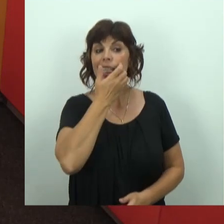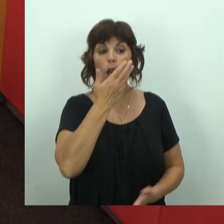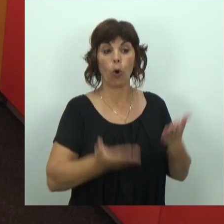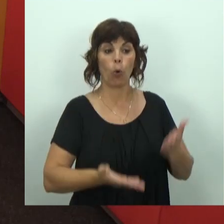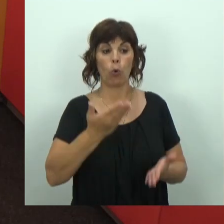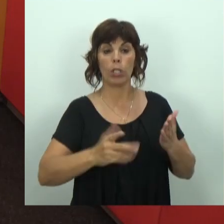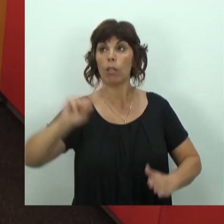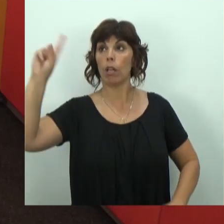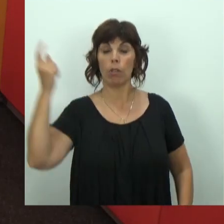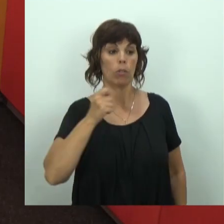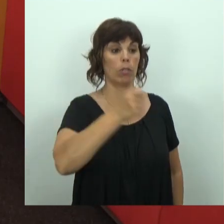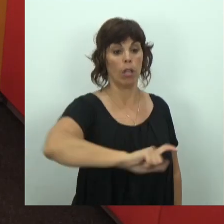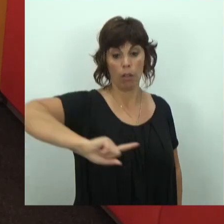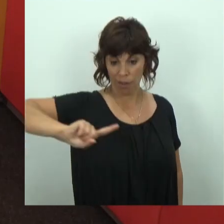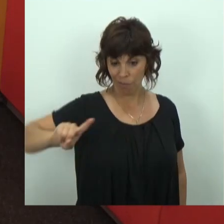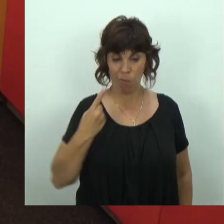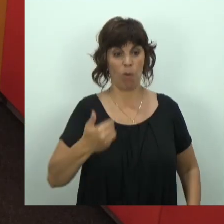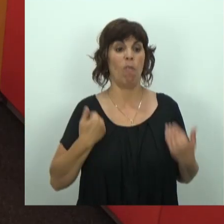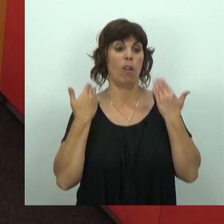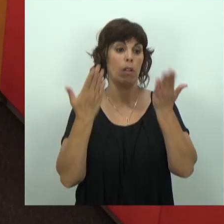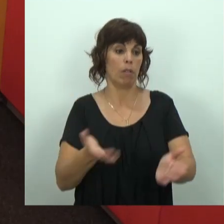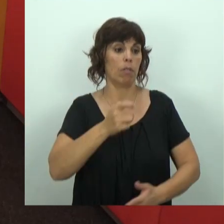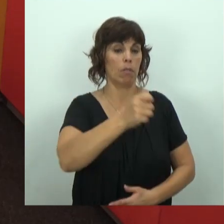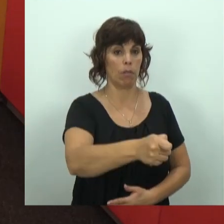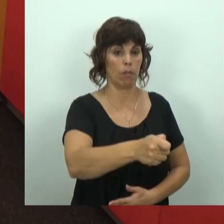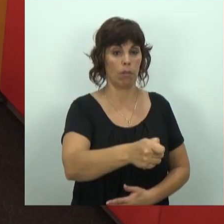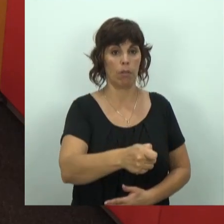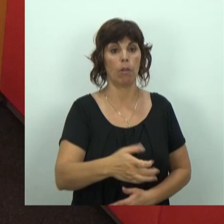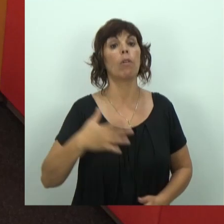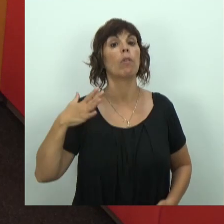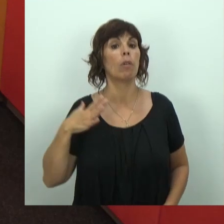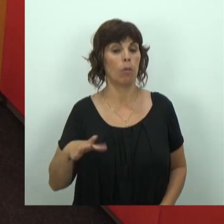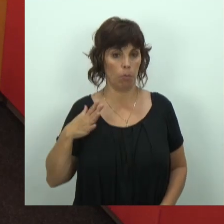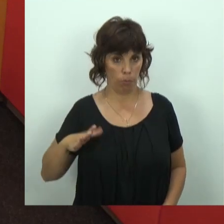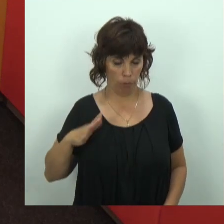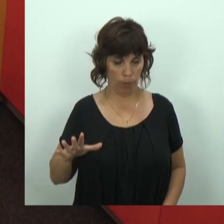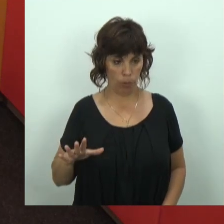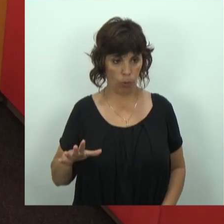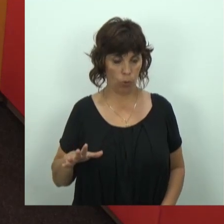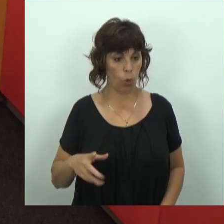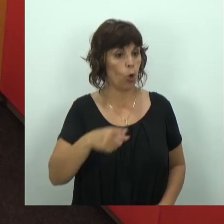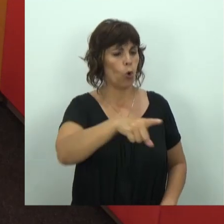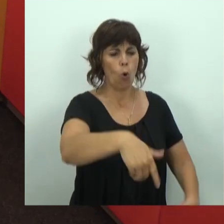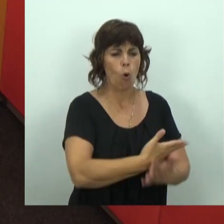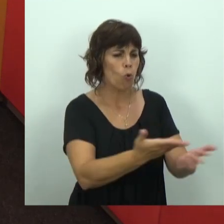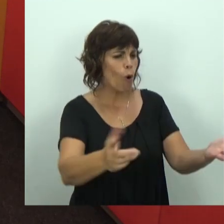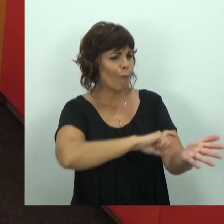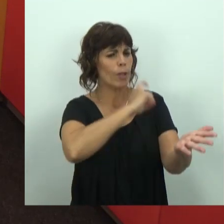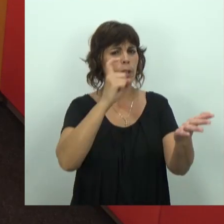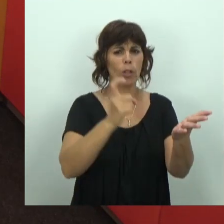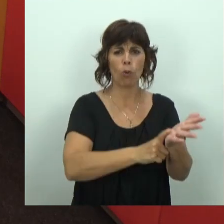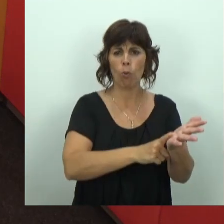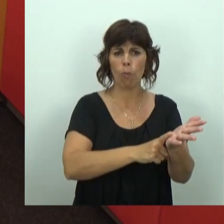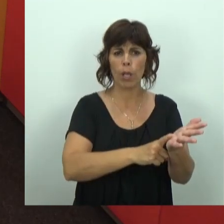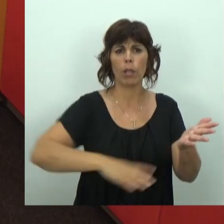gracia. Y querido oyente, ponga, por favor, toda su confianza en la